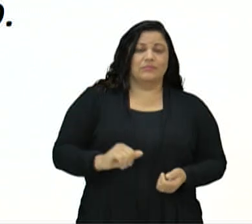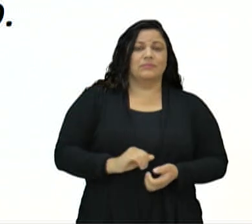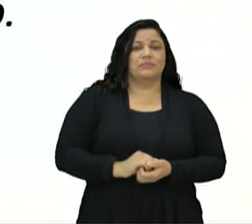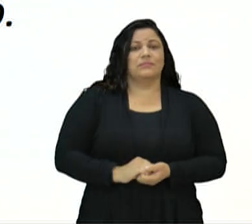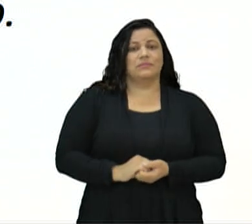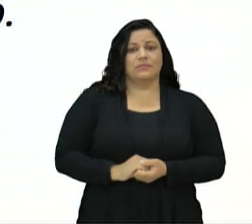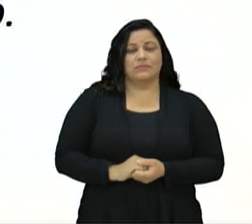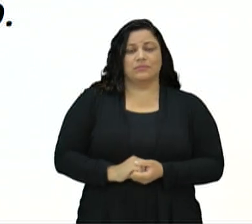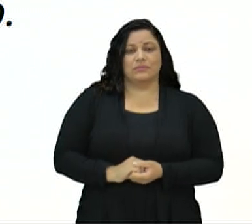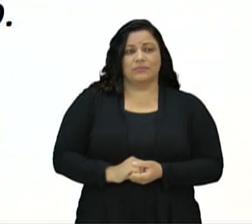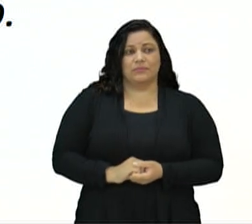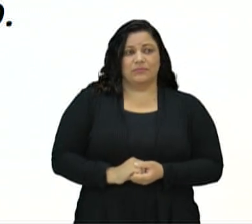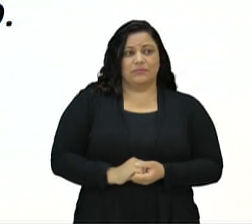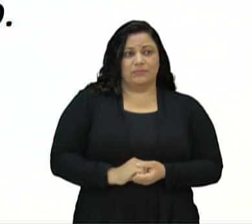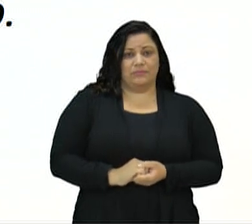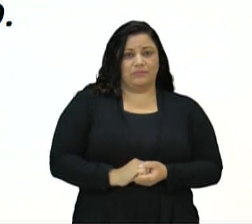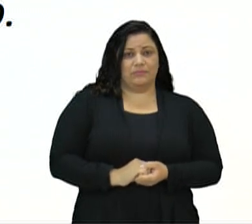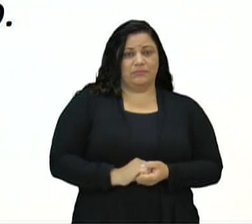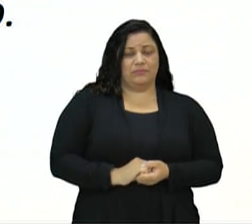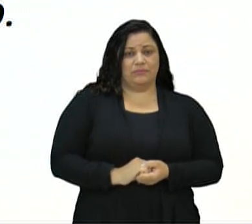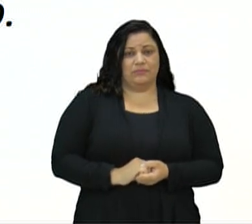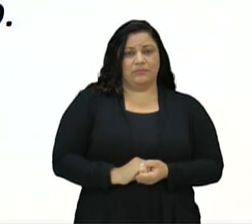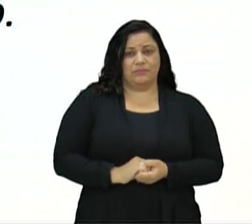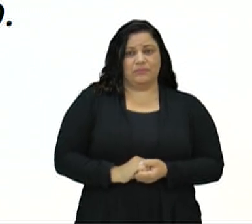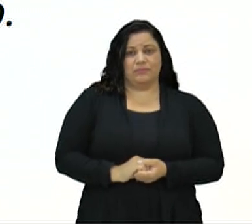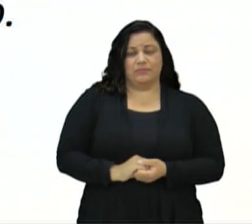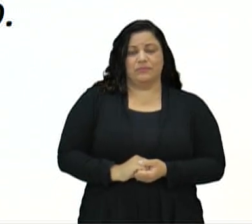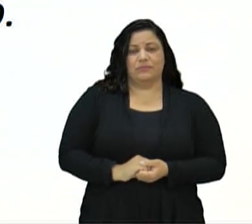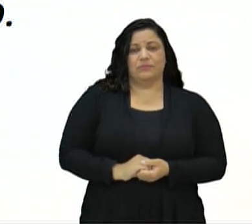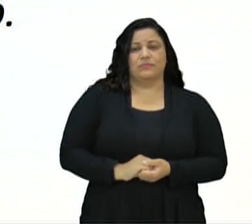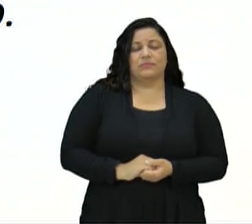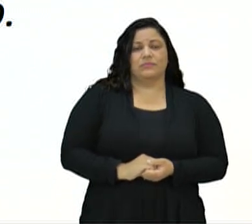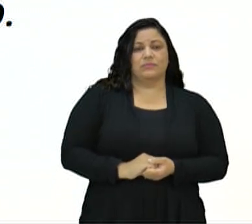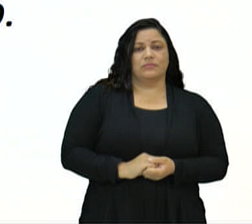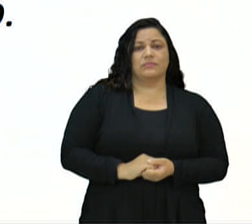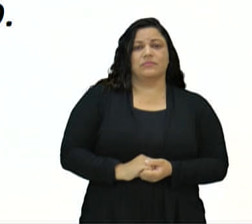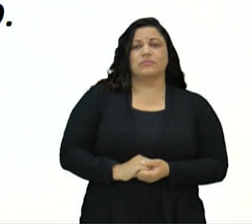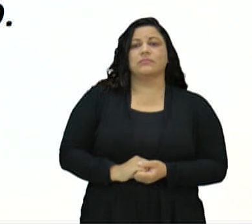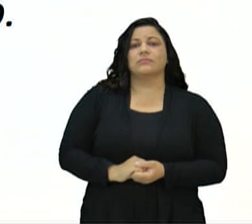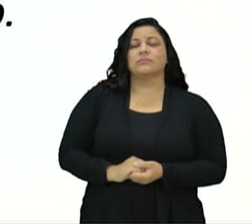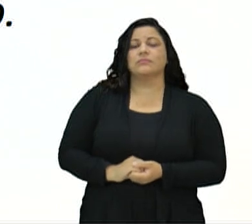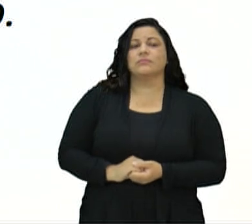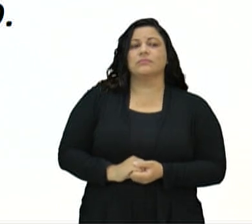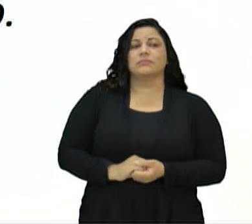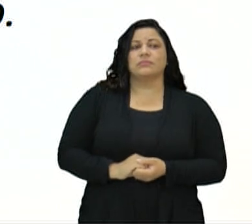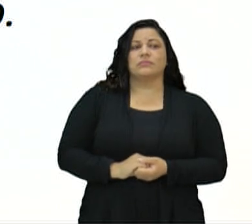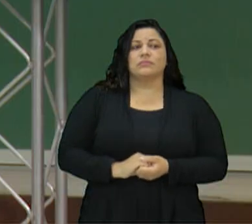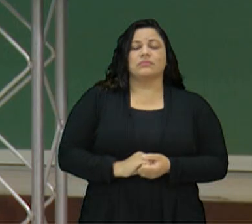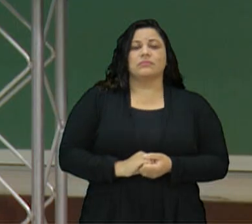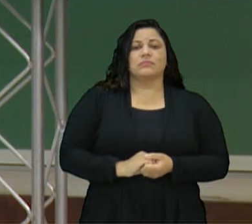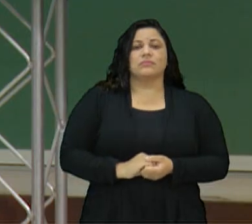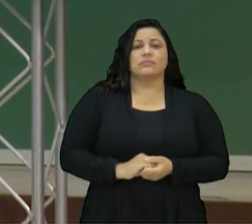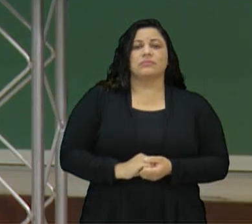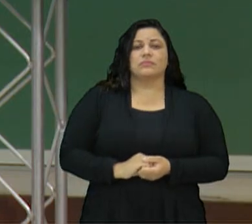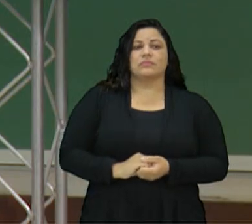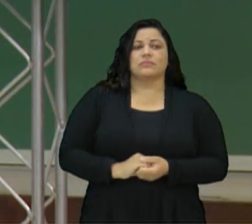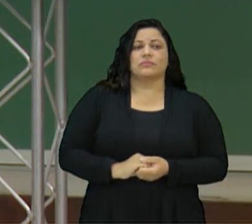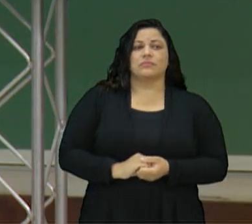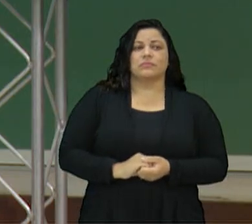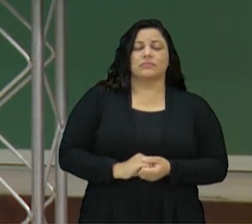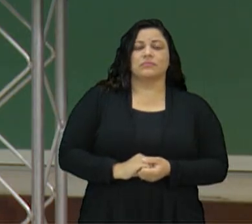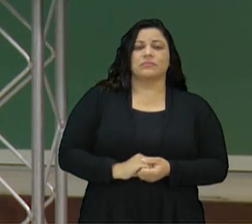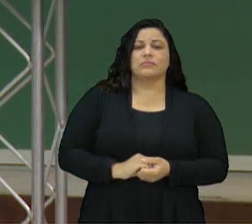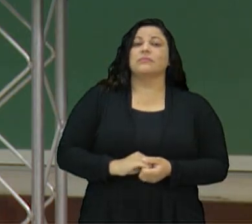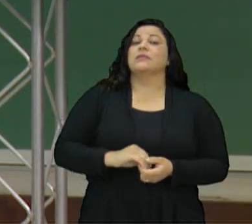y ahora vamos a conocer otros tipos de vivienda. Tenemos que pensar que la diversidad